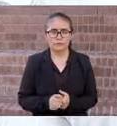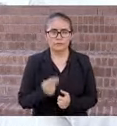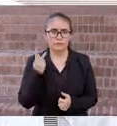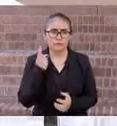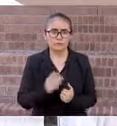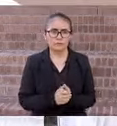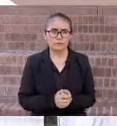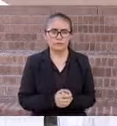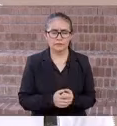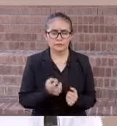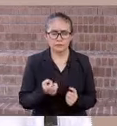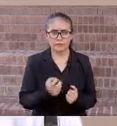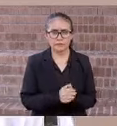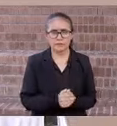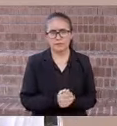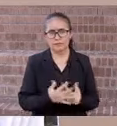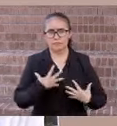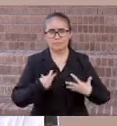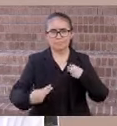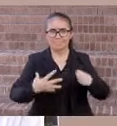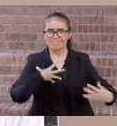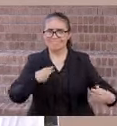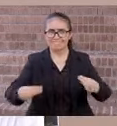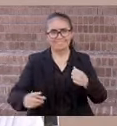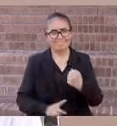presento esta pandemia